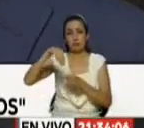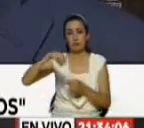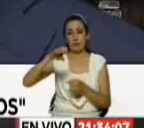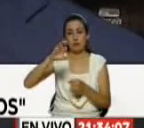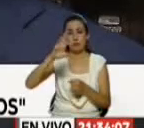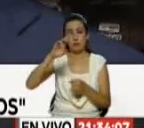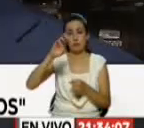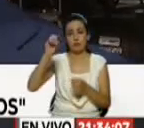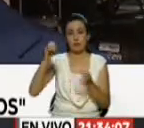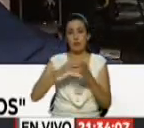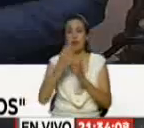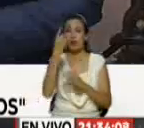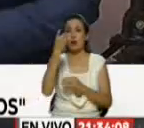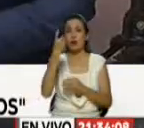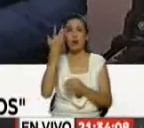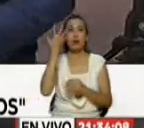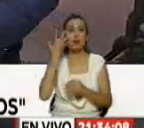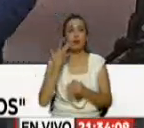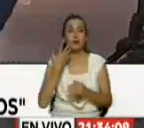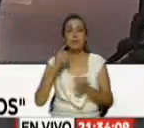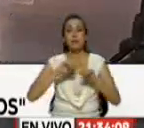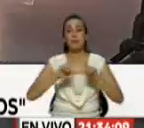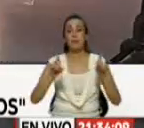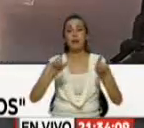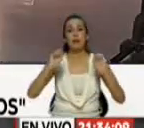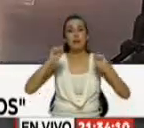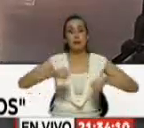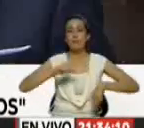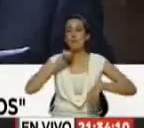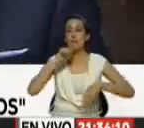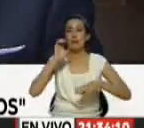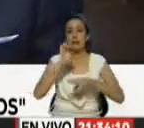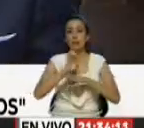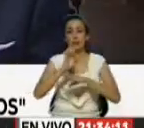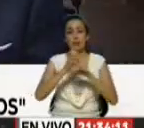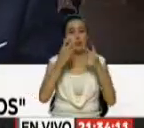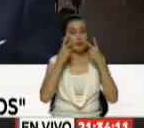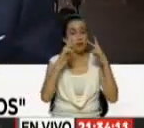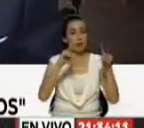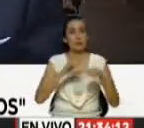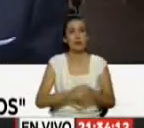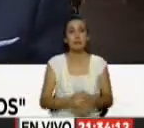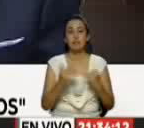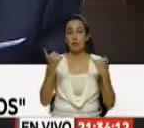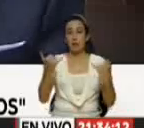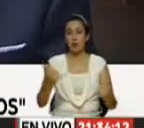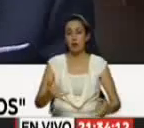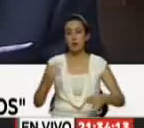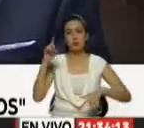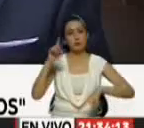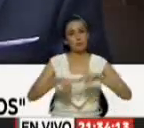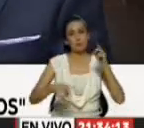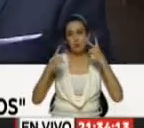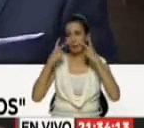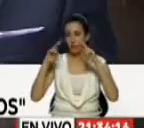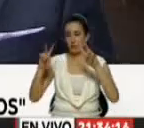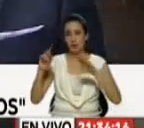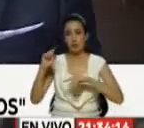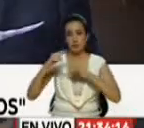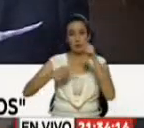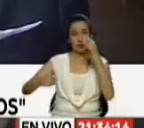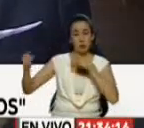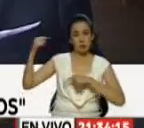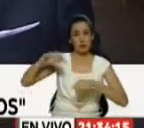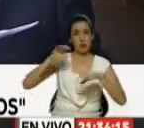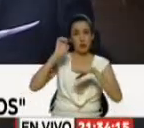en el país y aseguró que se queda con tareas pendientes de conocer más de Ecuador. En esta oportunidad no puedo, pero cuando regrese me gustaría hacer